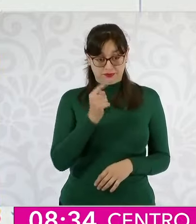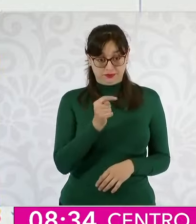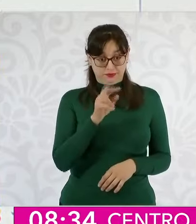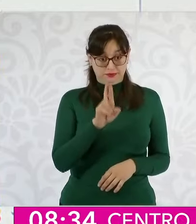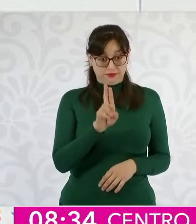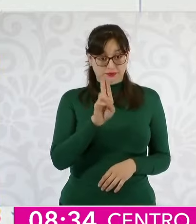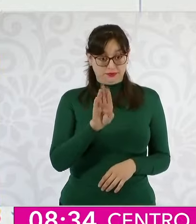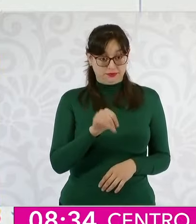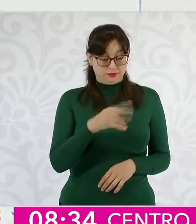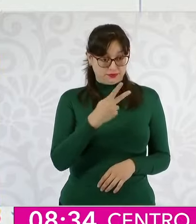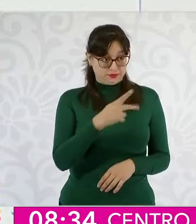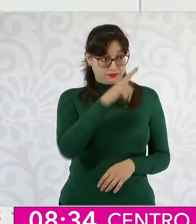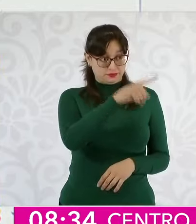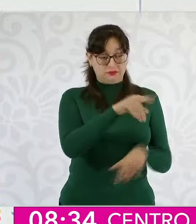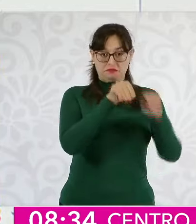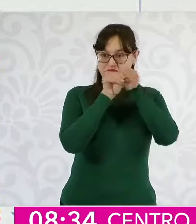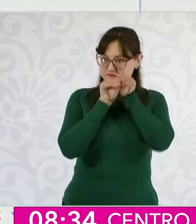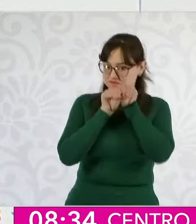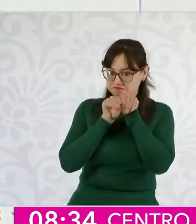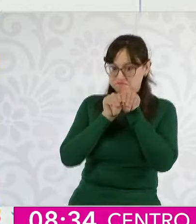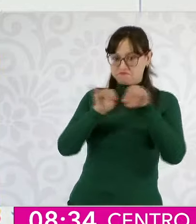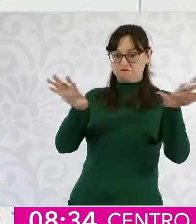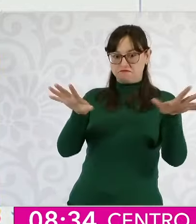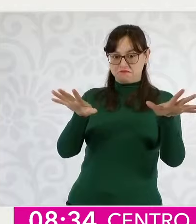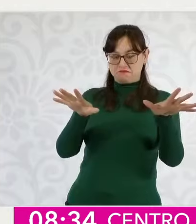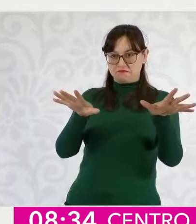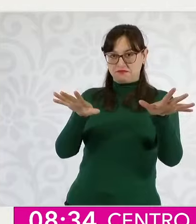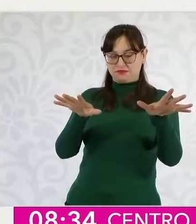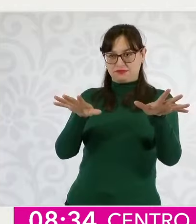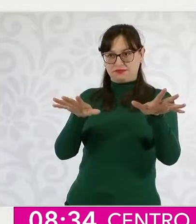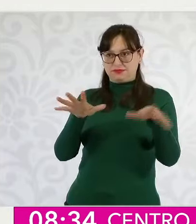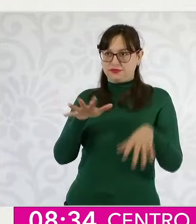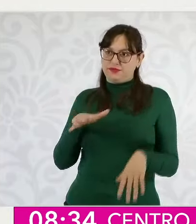Trump? Pues evidentemente genera